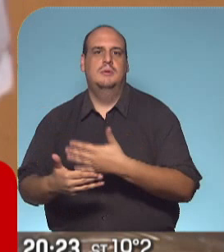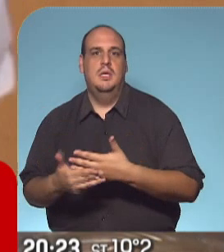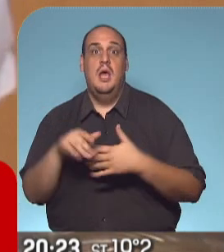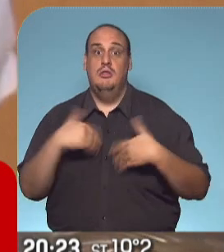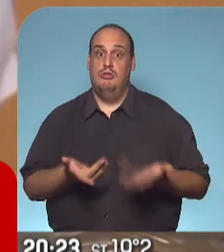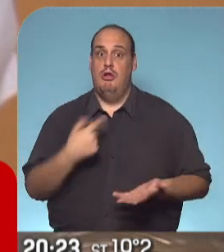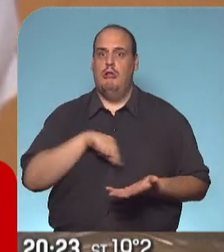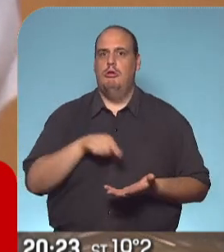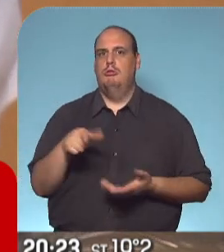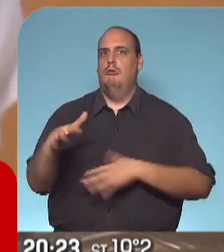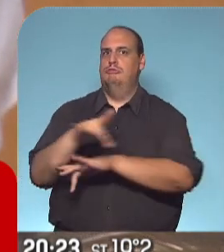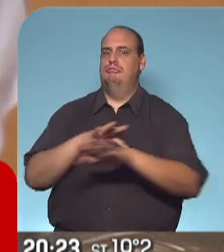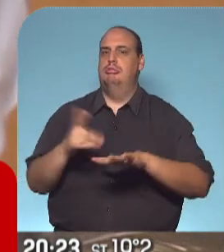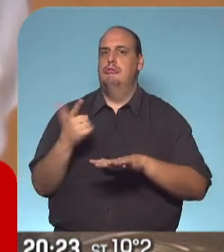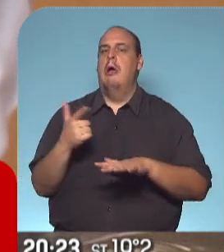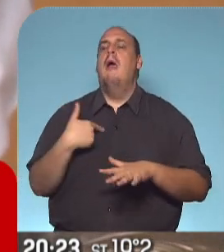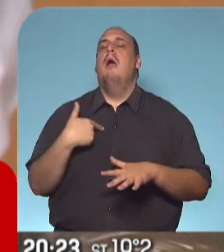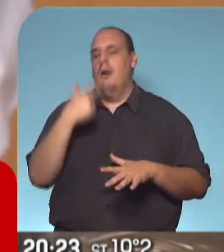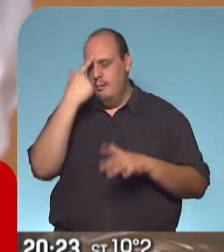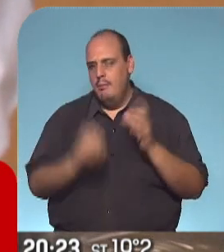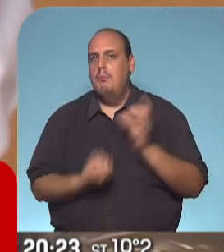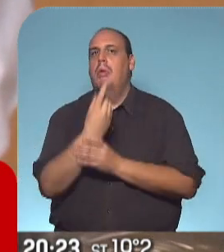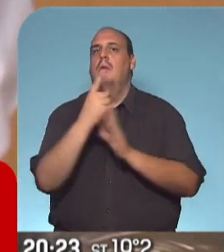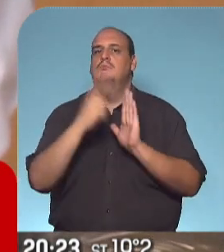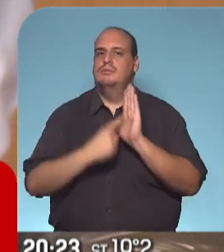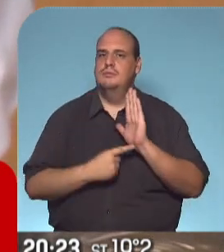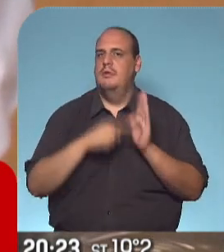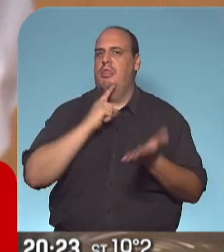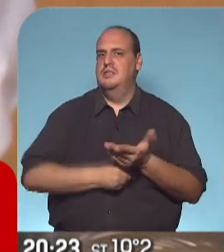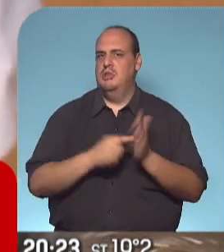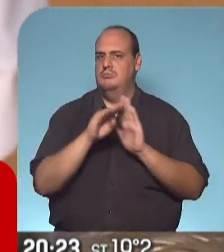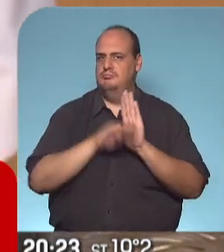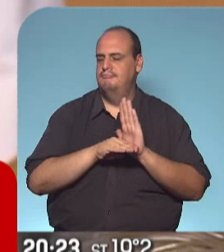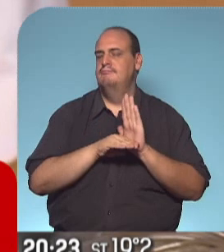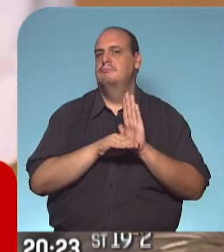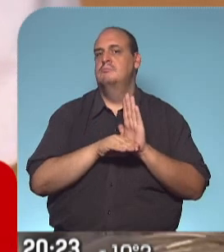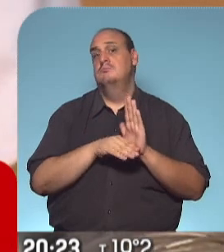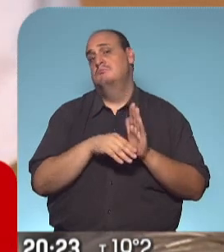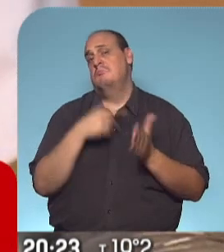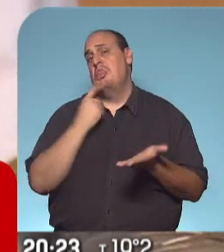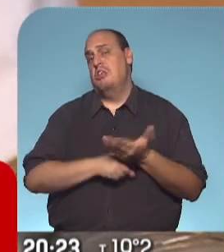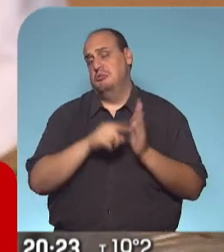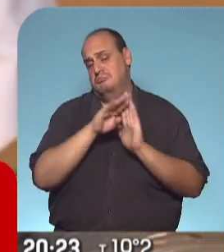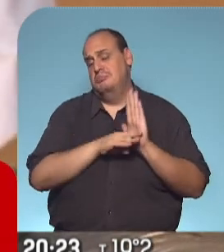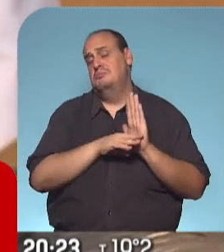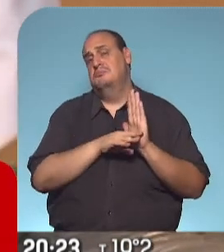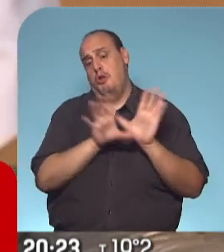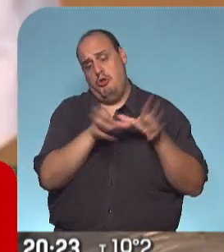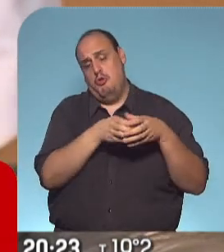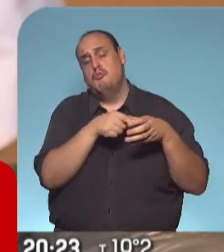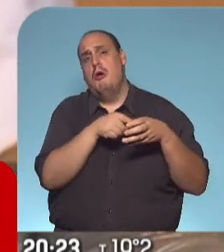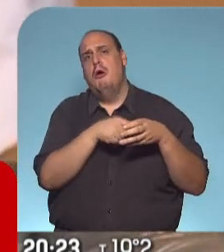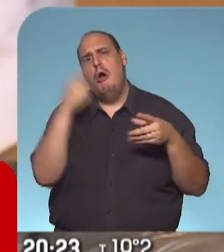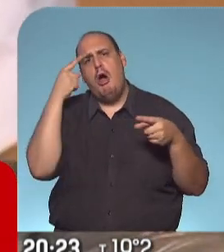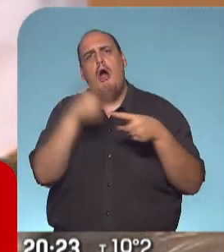que implican las medidas para proteger la salud. Un conjunto de medidas tiene como